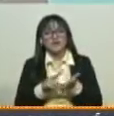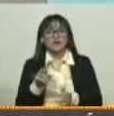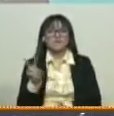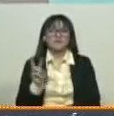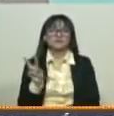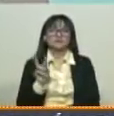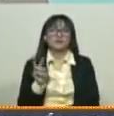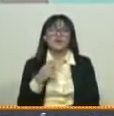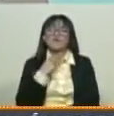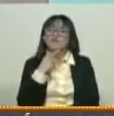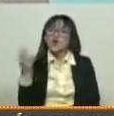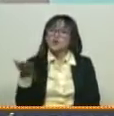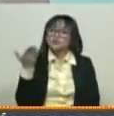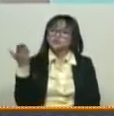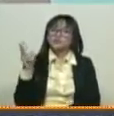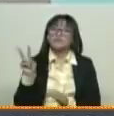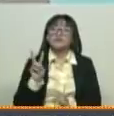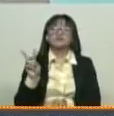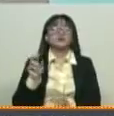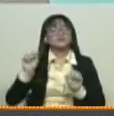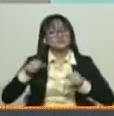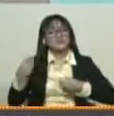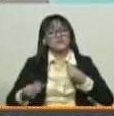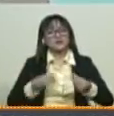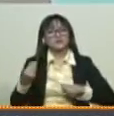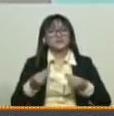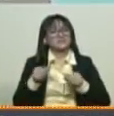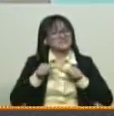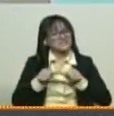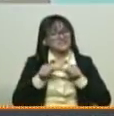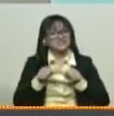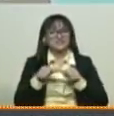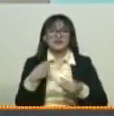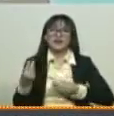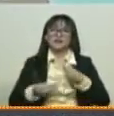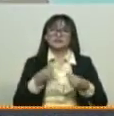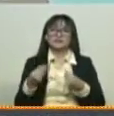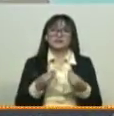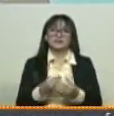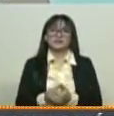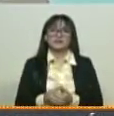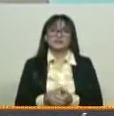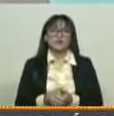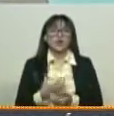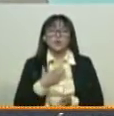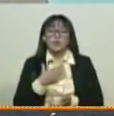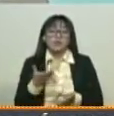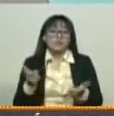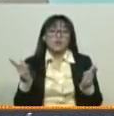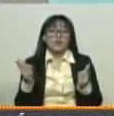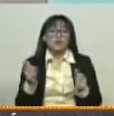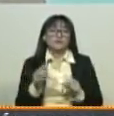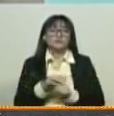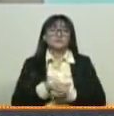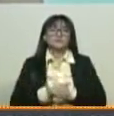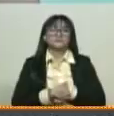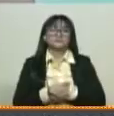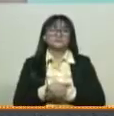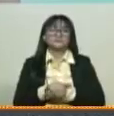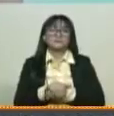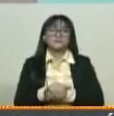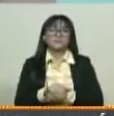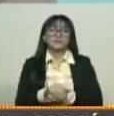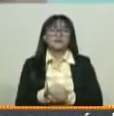mostrar nuestra voz en el mundo entero, lo vamos a hacer y lo vamos a seguir haciendo. No podemos ya permitir que sea una especie